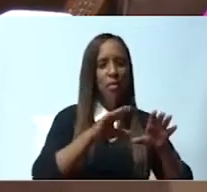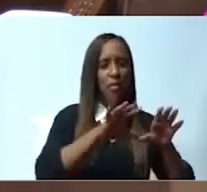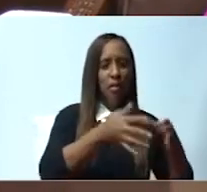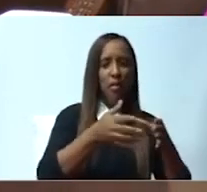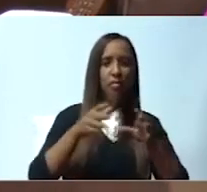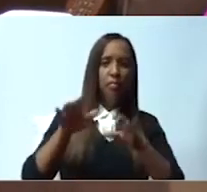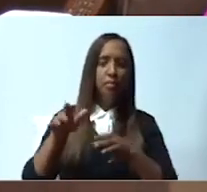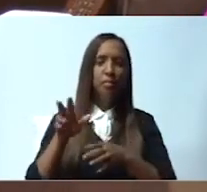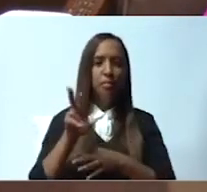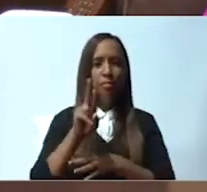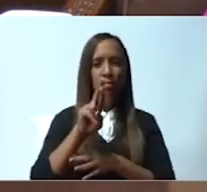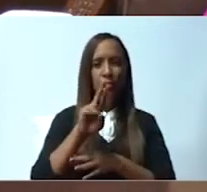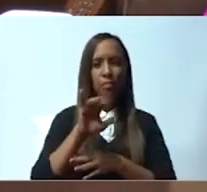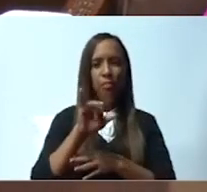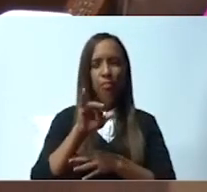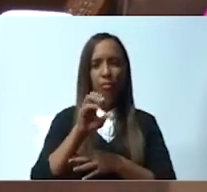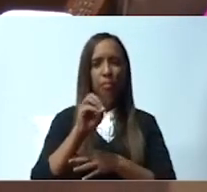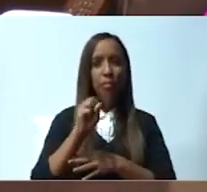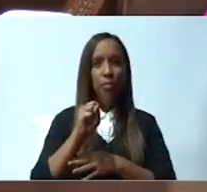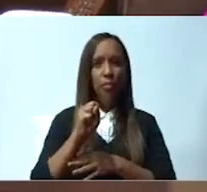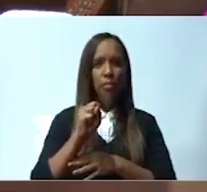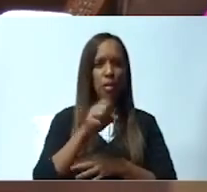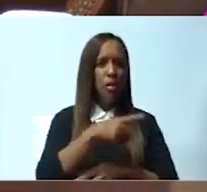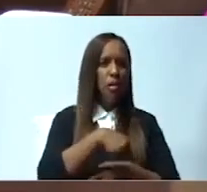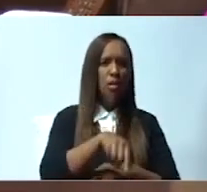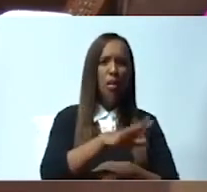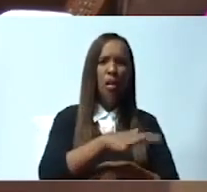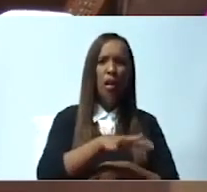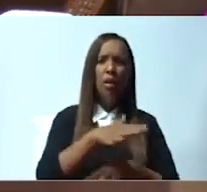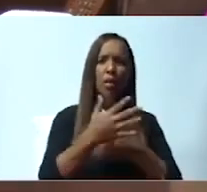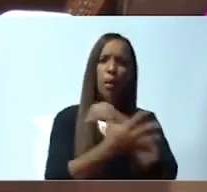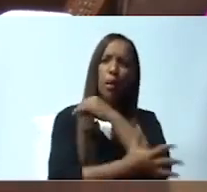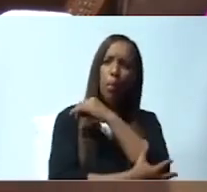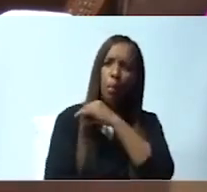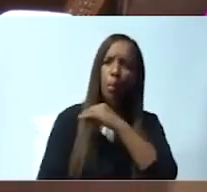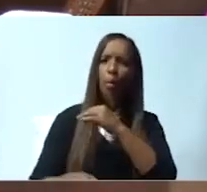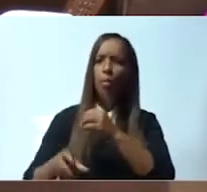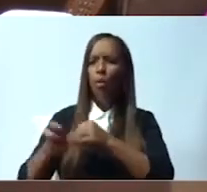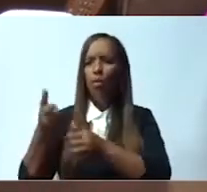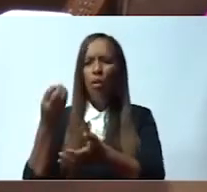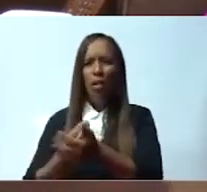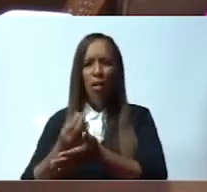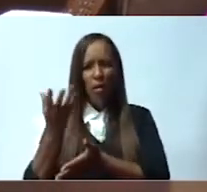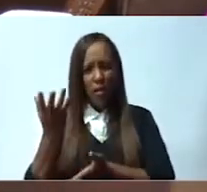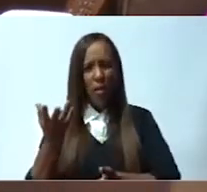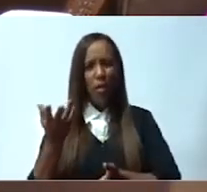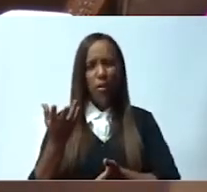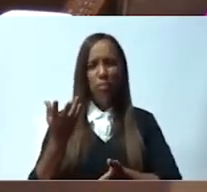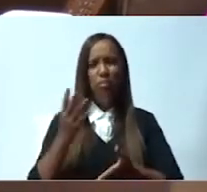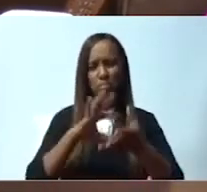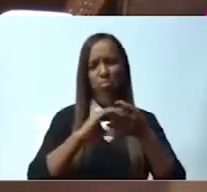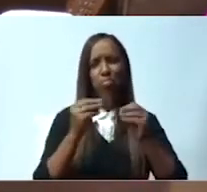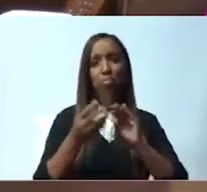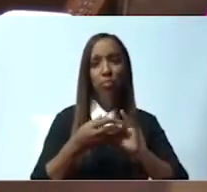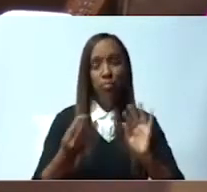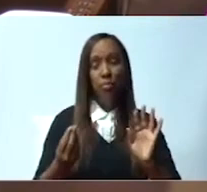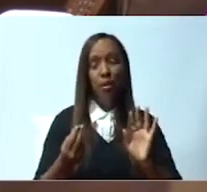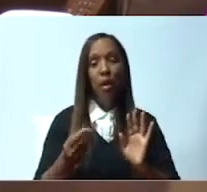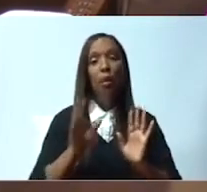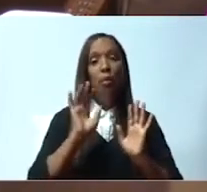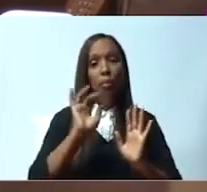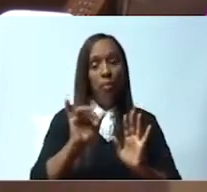que lamentablemente han sido mal ocupadas. Entonces, este proyecto nosotros le brindamos todo nuestro